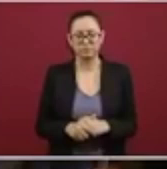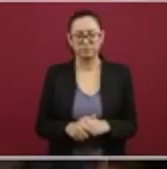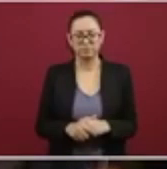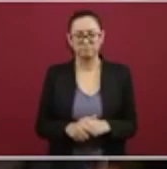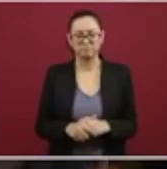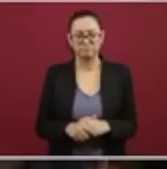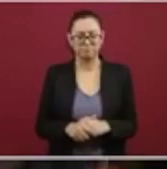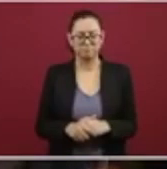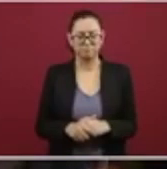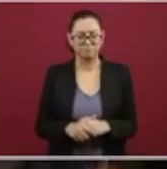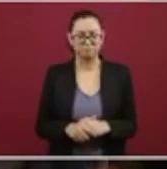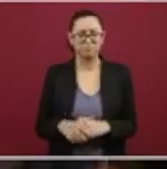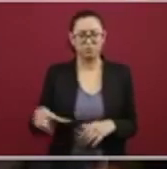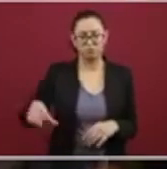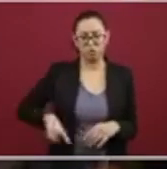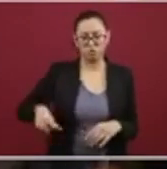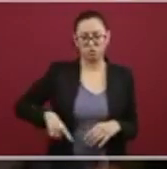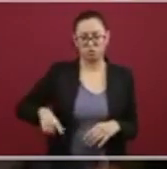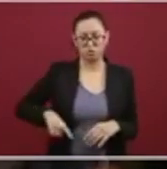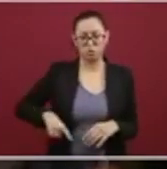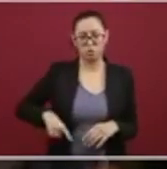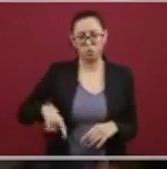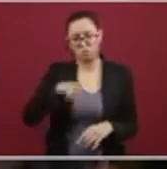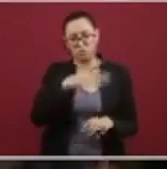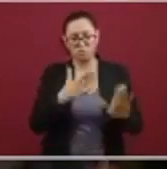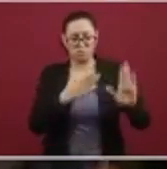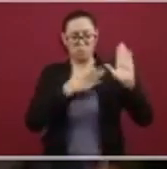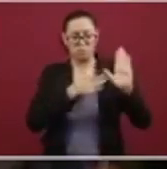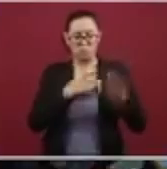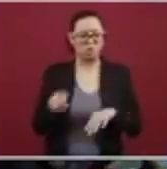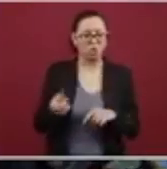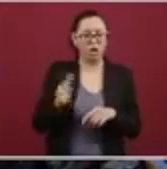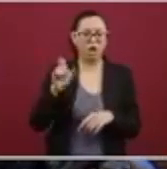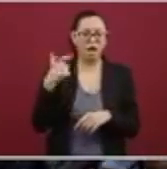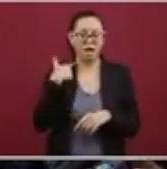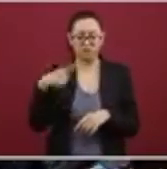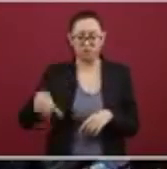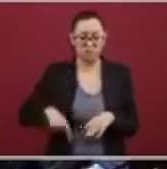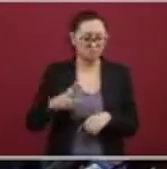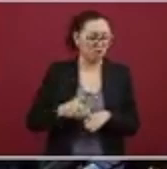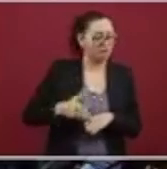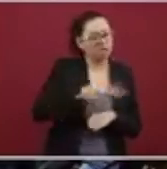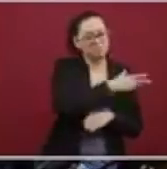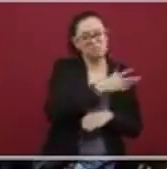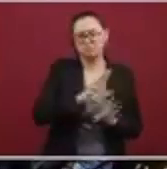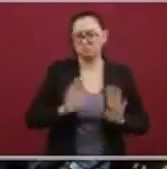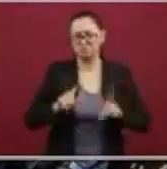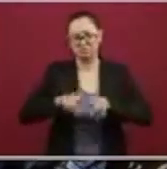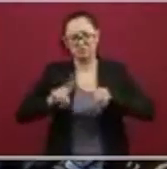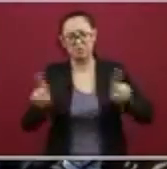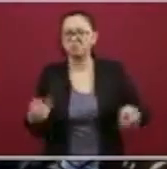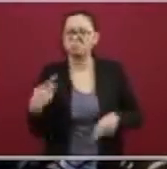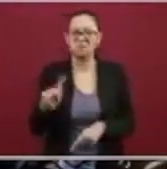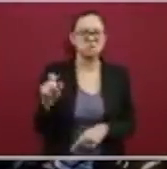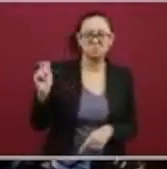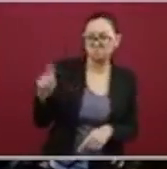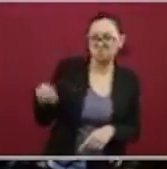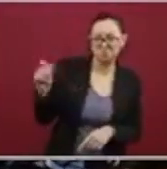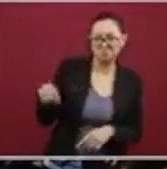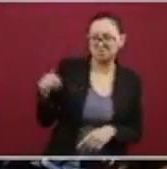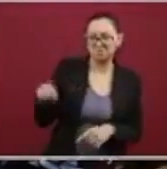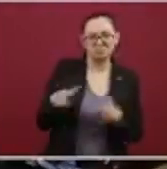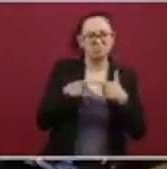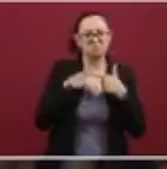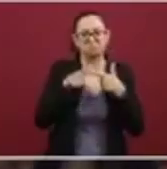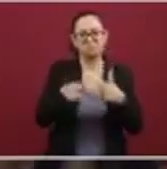ofreció cambiar frente al rostro de los otros gobiernos, pero que las cosas siguen igual, y también advierte que